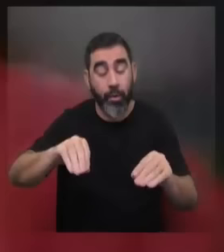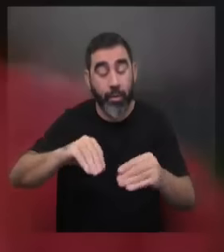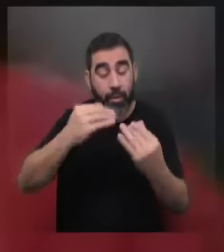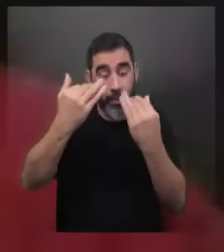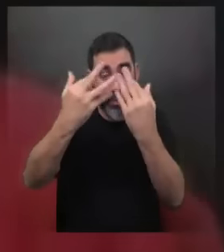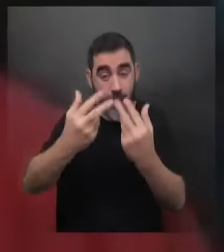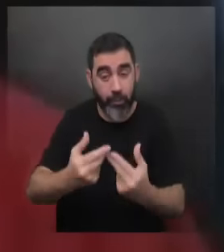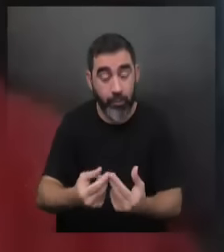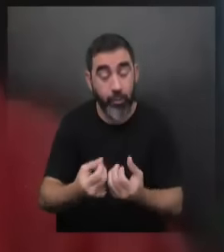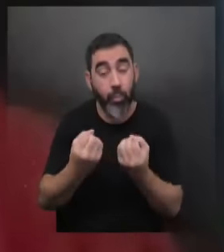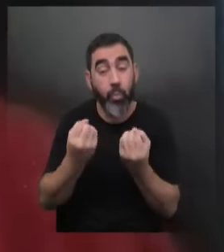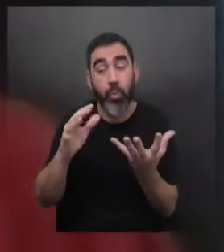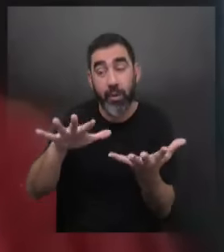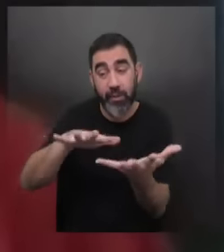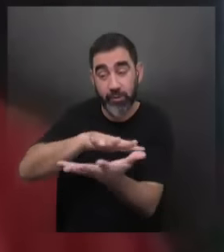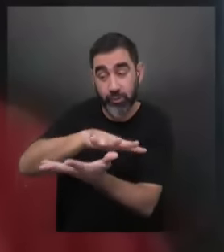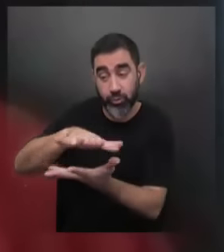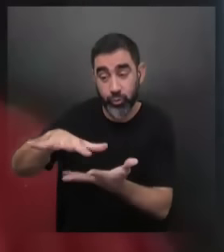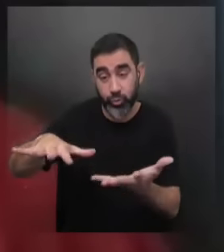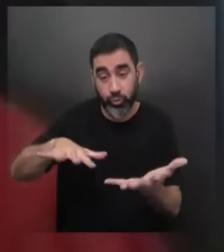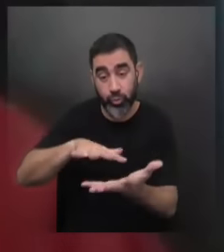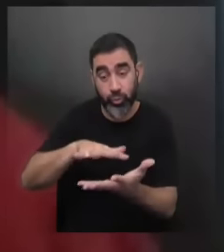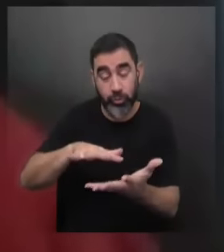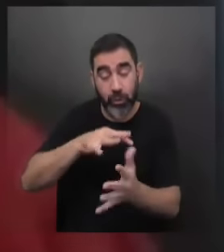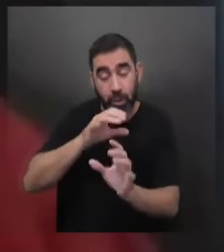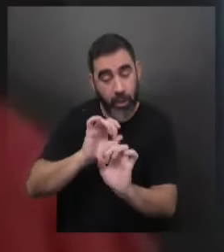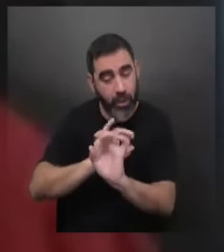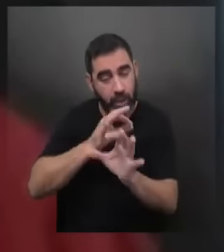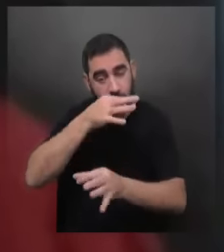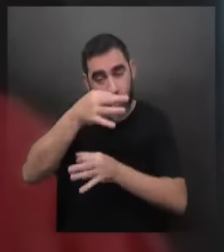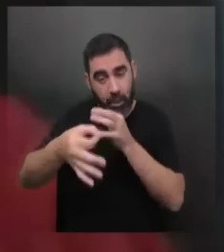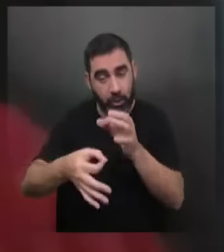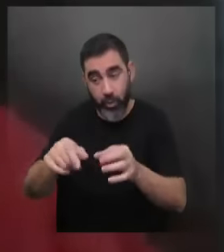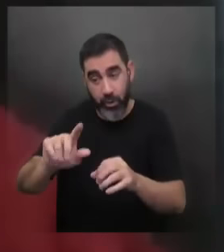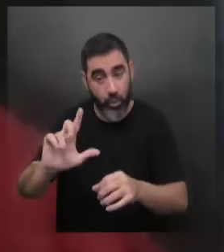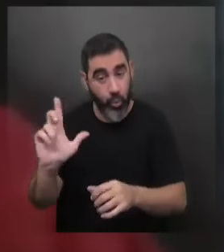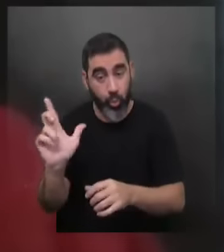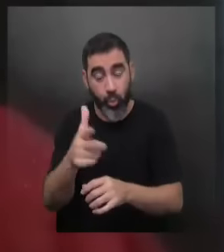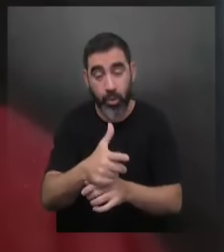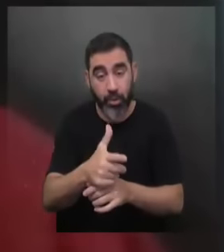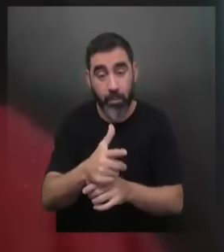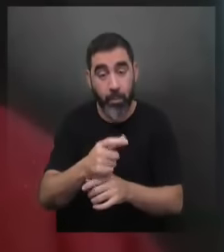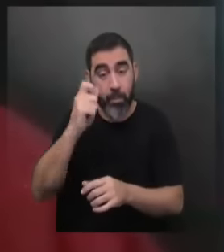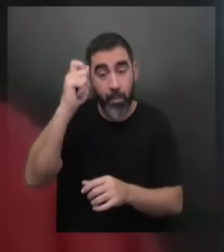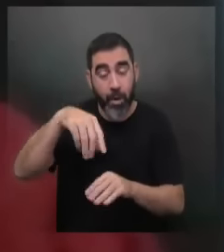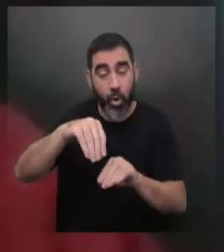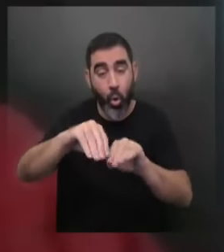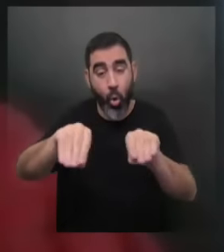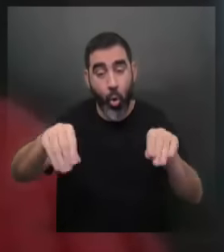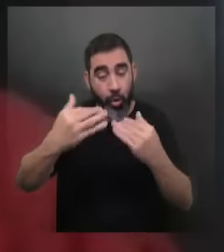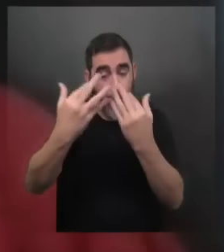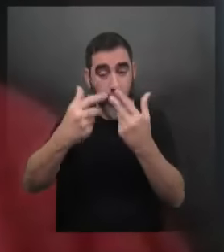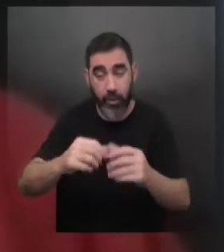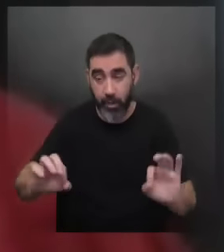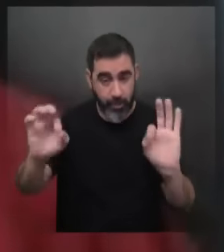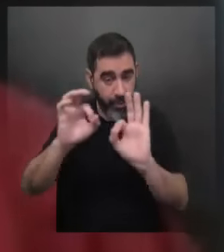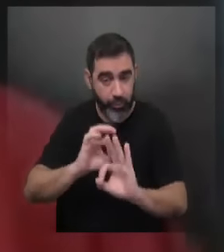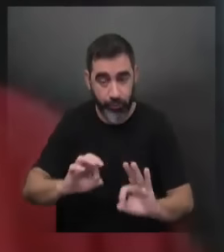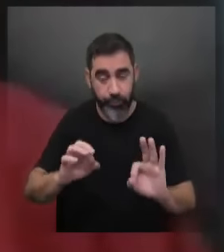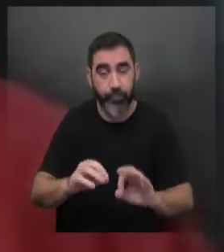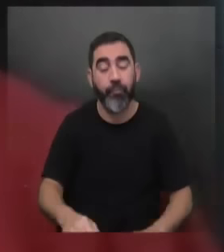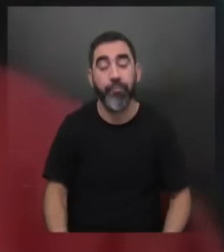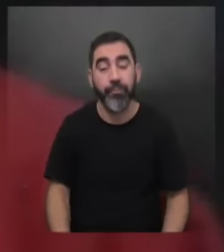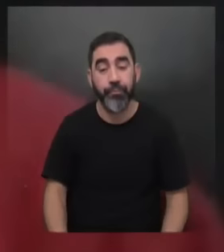Porque esa zona vale aclararla también no tiene este un plan de ordenamiento territorial y